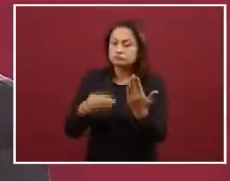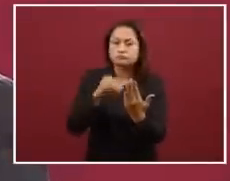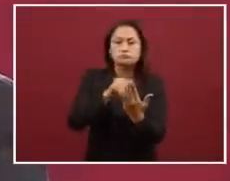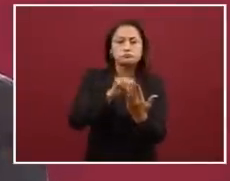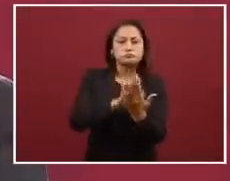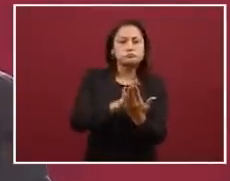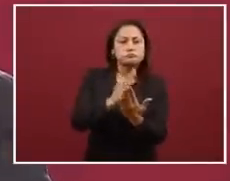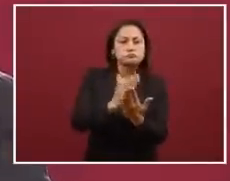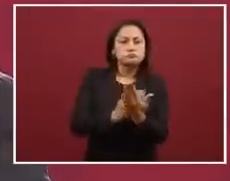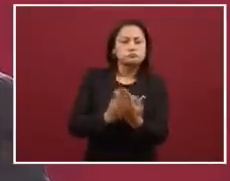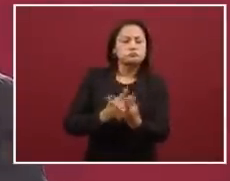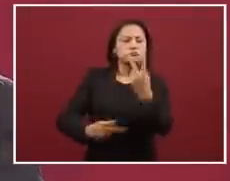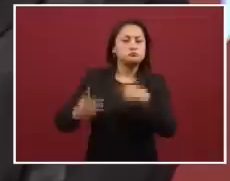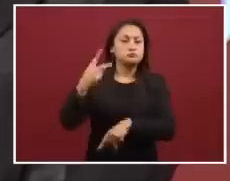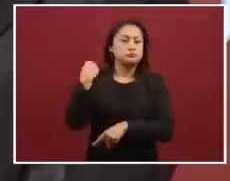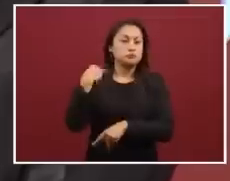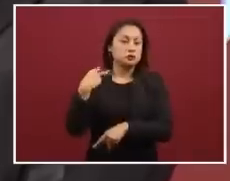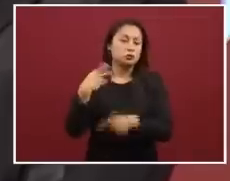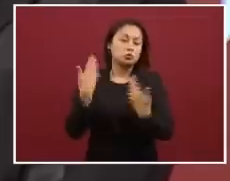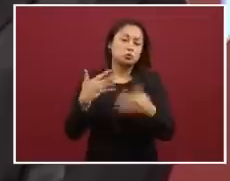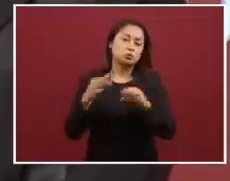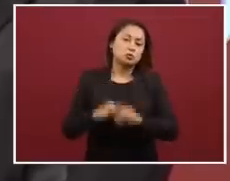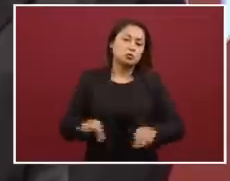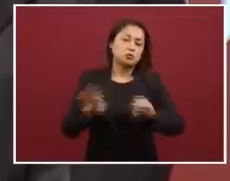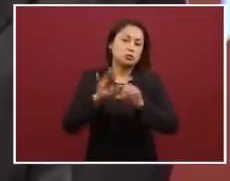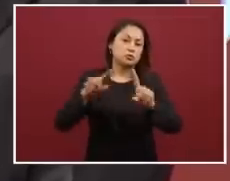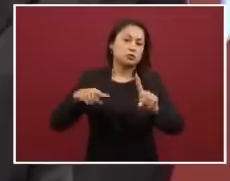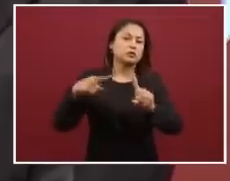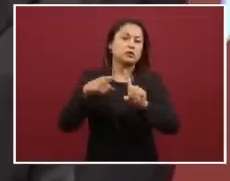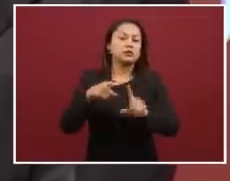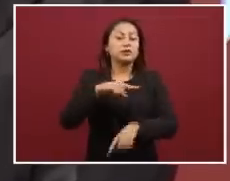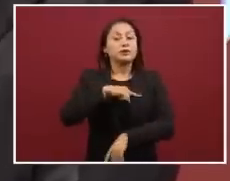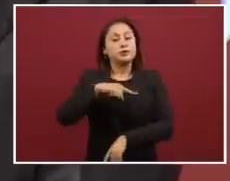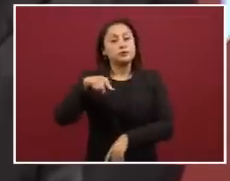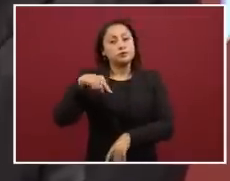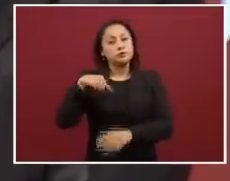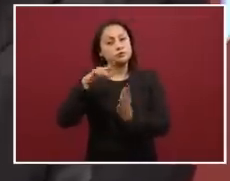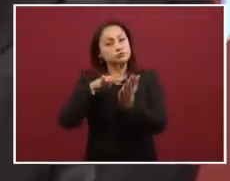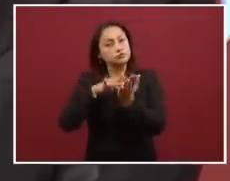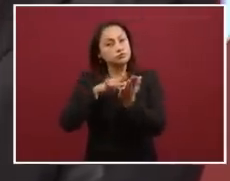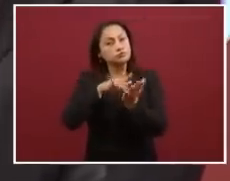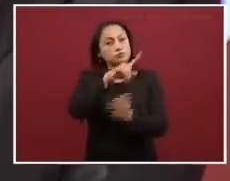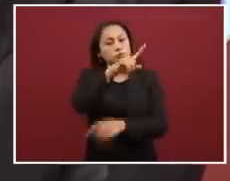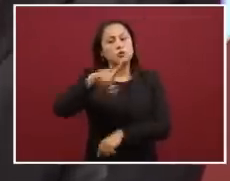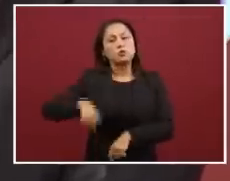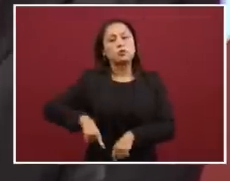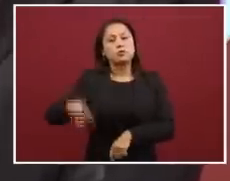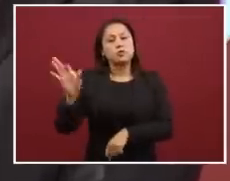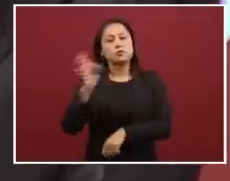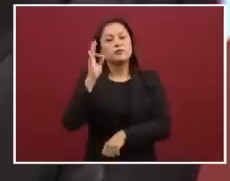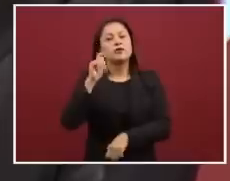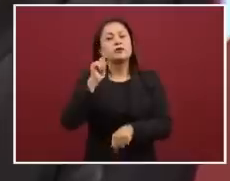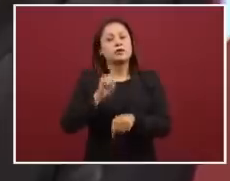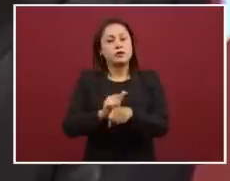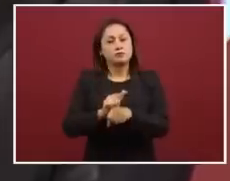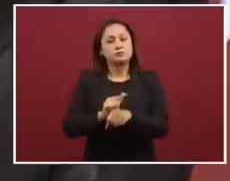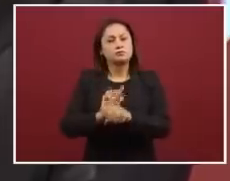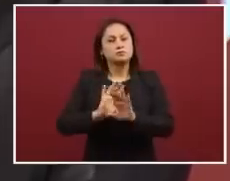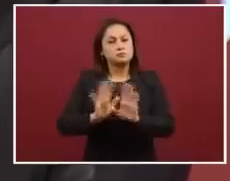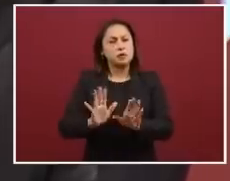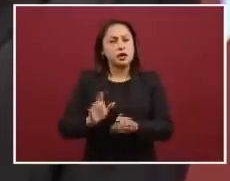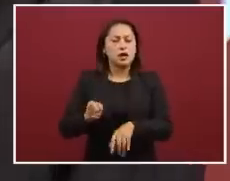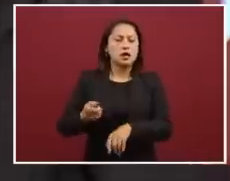Veracruz. Vamos a apoyar al gobierno federal, tenemos instalaciones